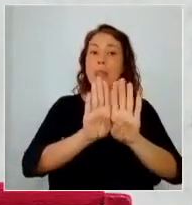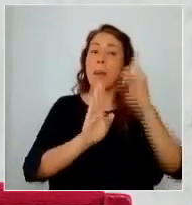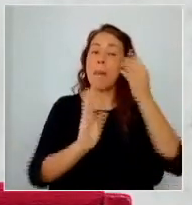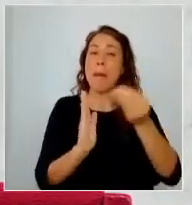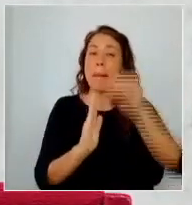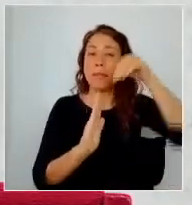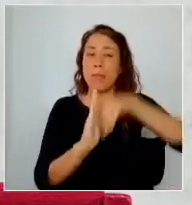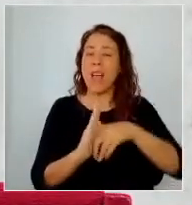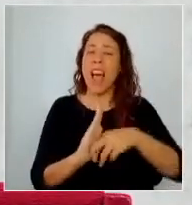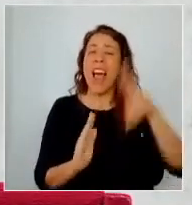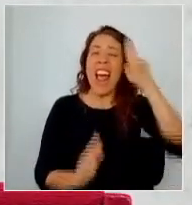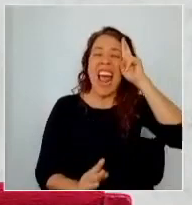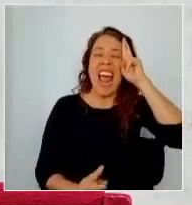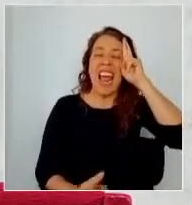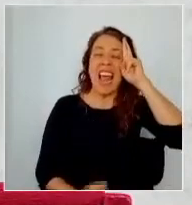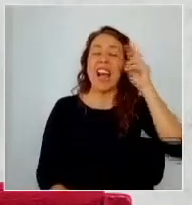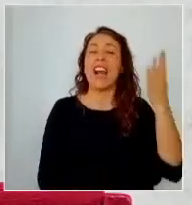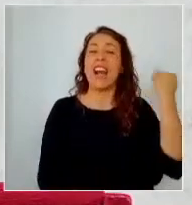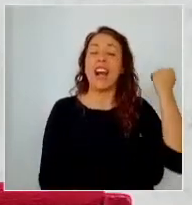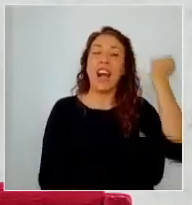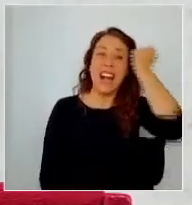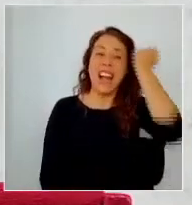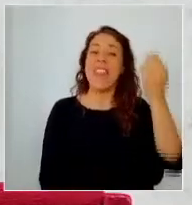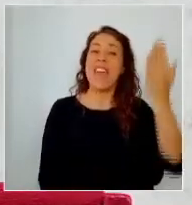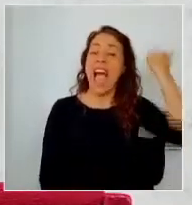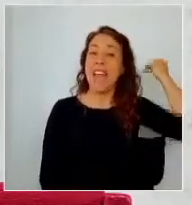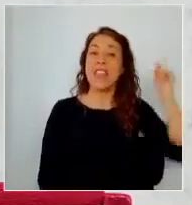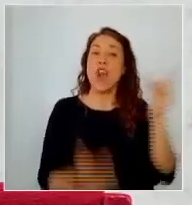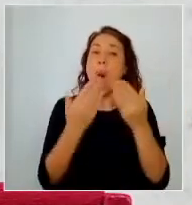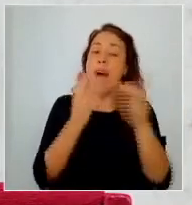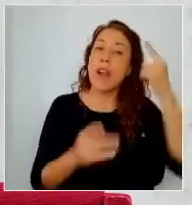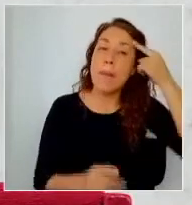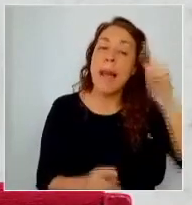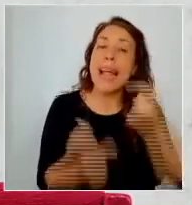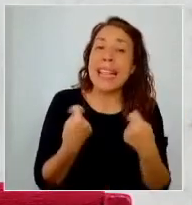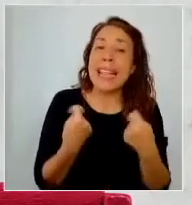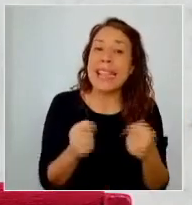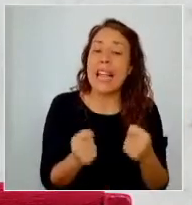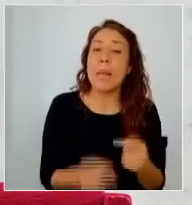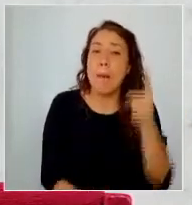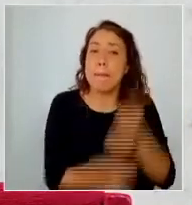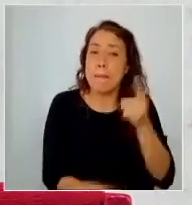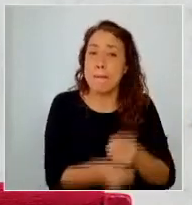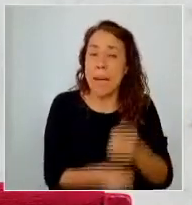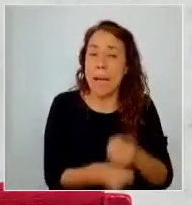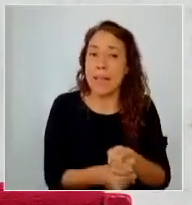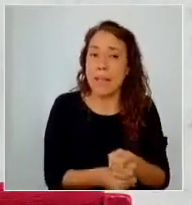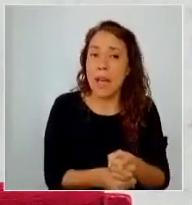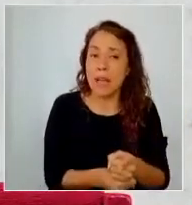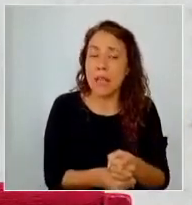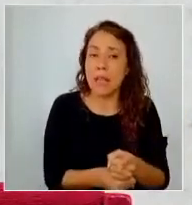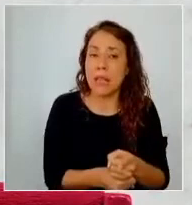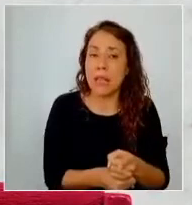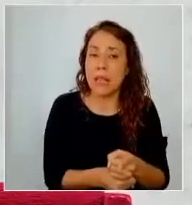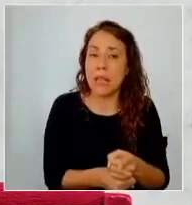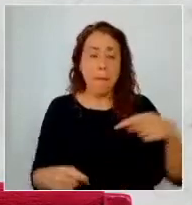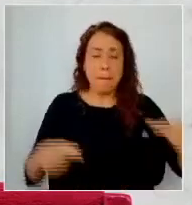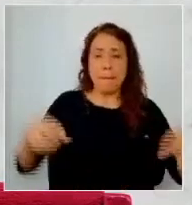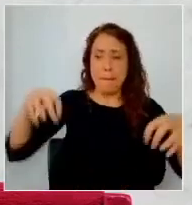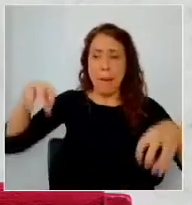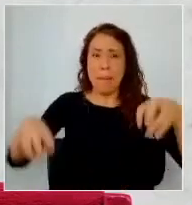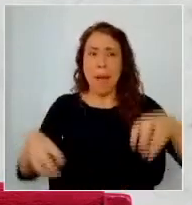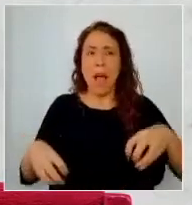del ayer no las abre para que intentemos imponer unos a otros las cuotas de culpas